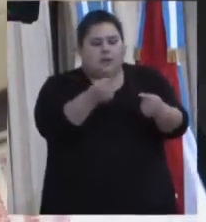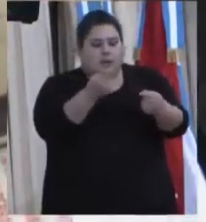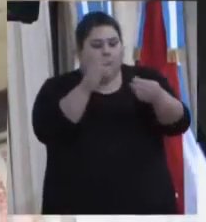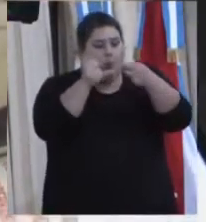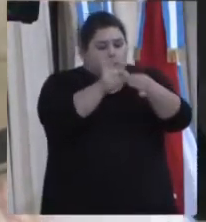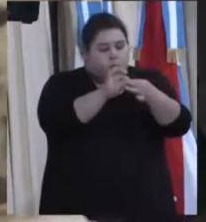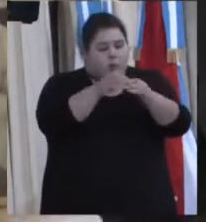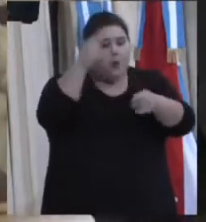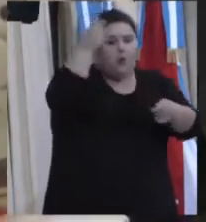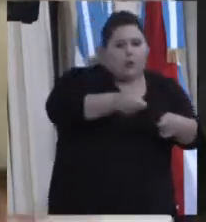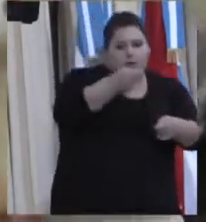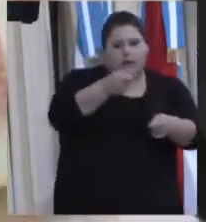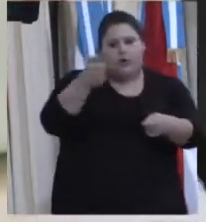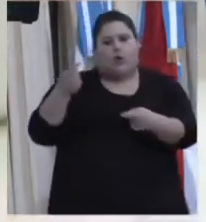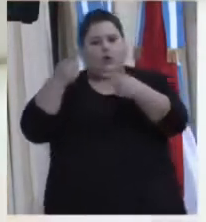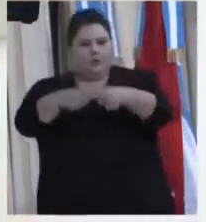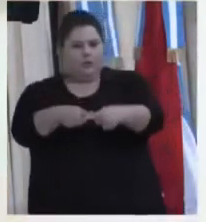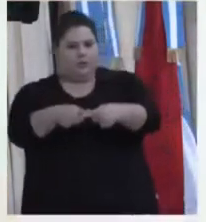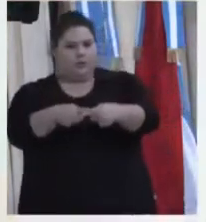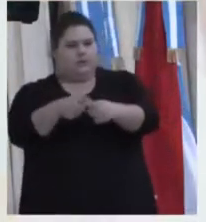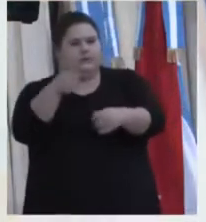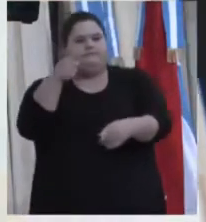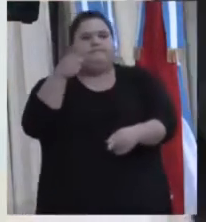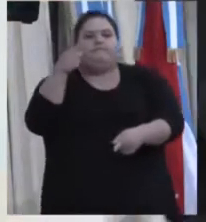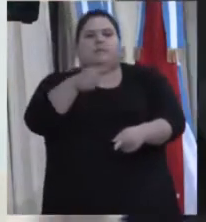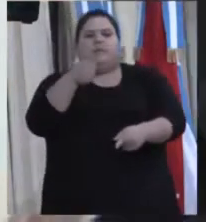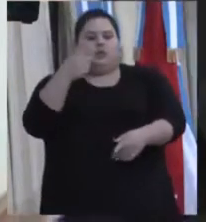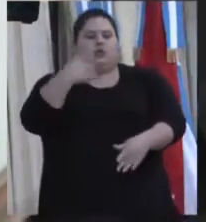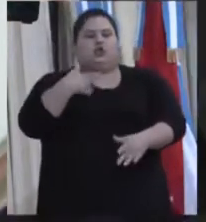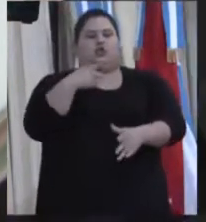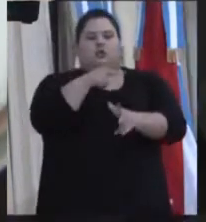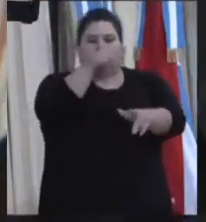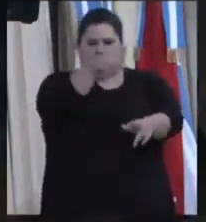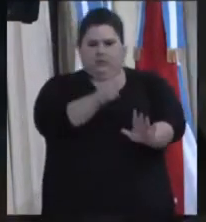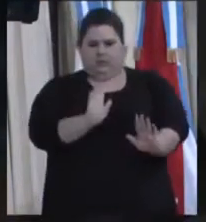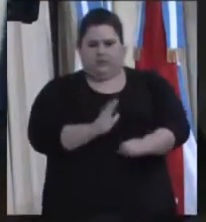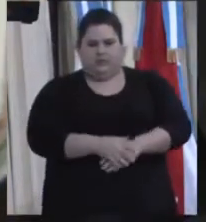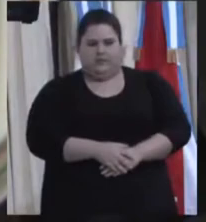político. Y ese es el punto sobre el que me quiero referir en lo que viene a continuación.